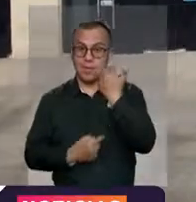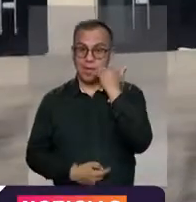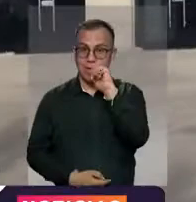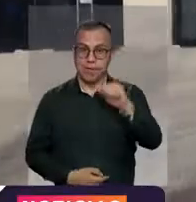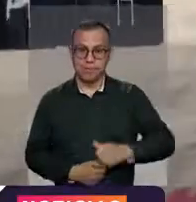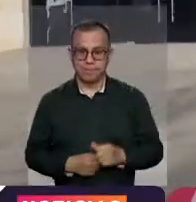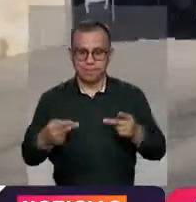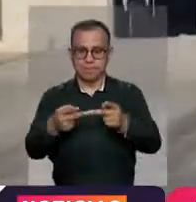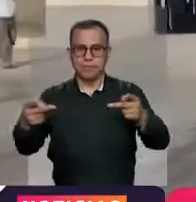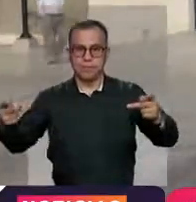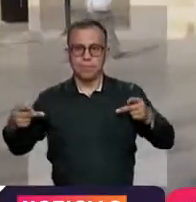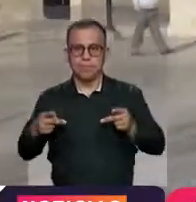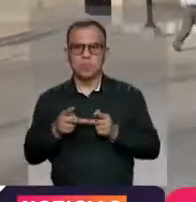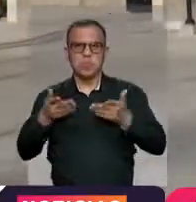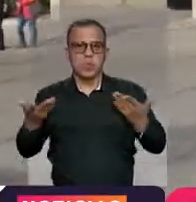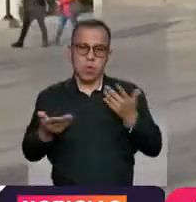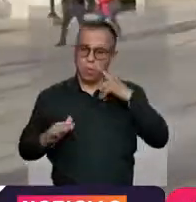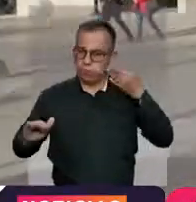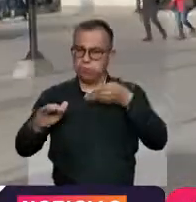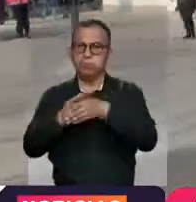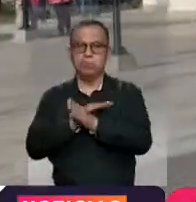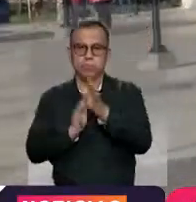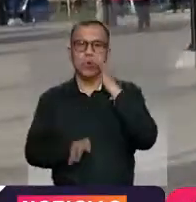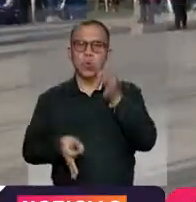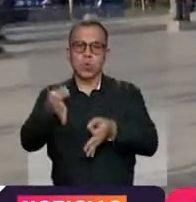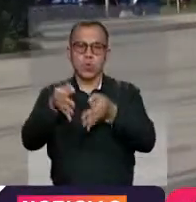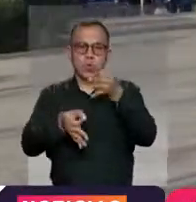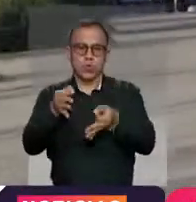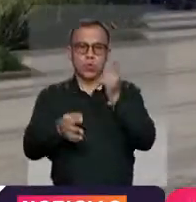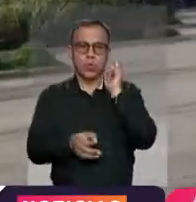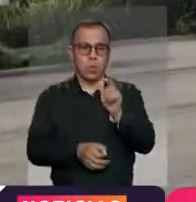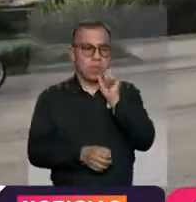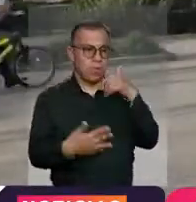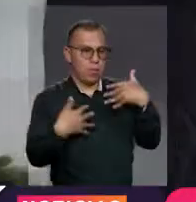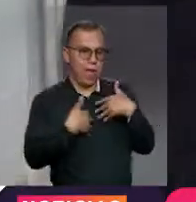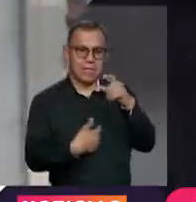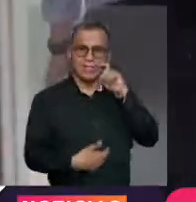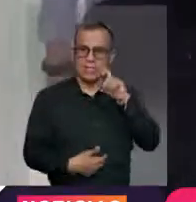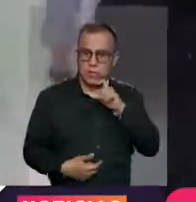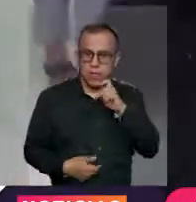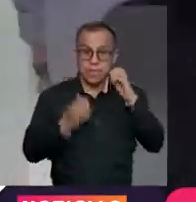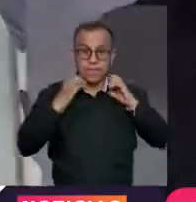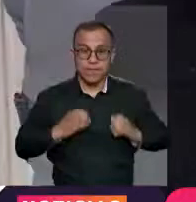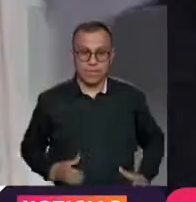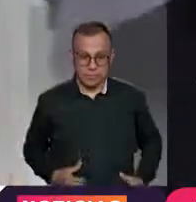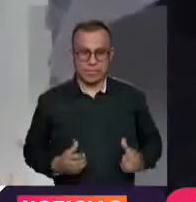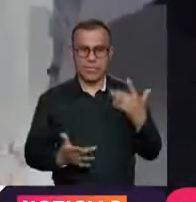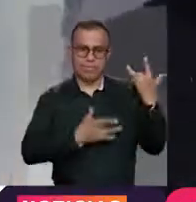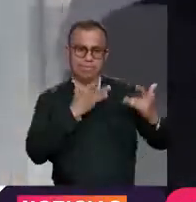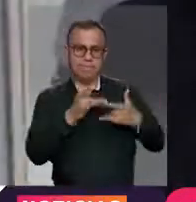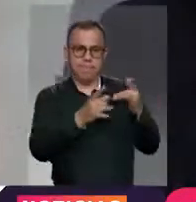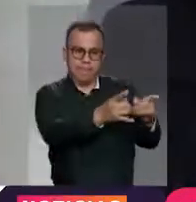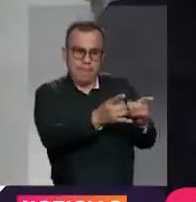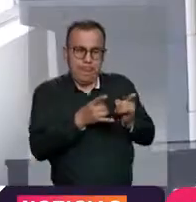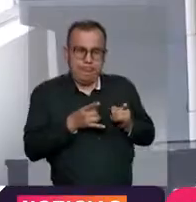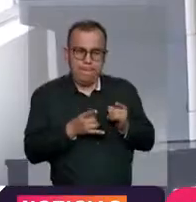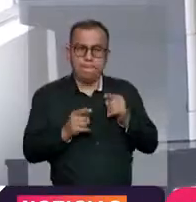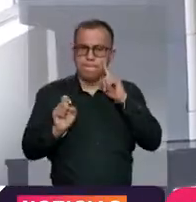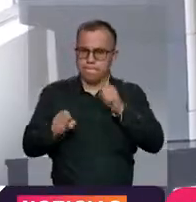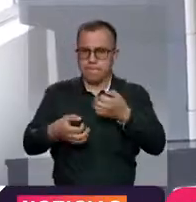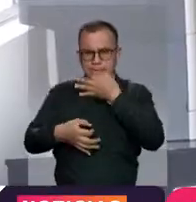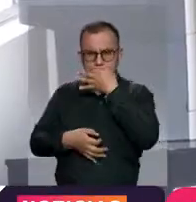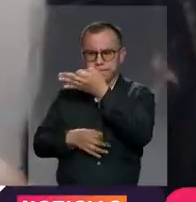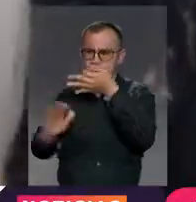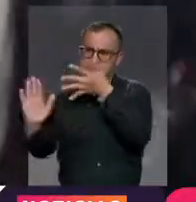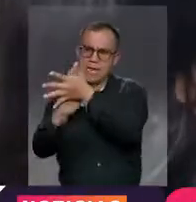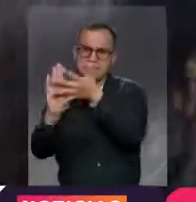En este lugar se facilita el acceso a justicia a mujeres víctimas de agresiones sexuales, físicas y emocionales. Aquí pueden denunciar